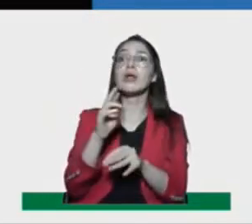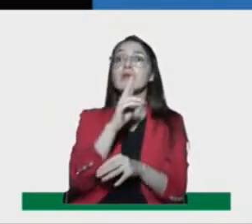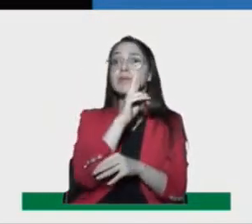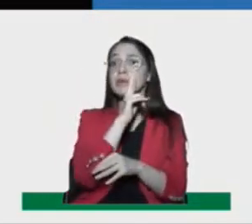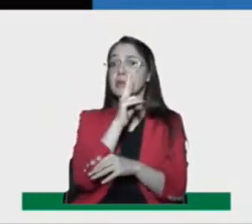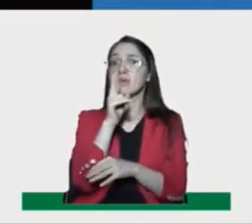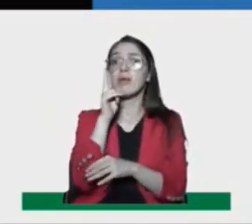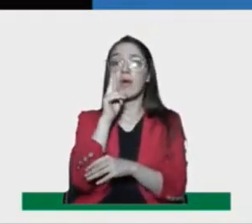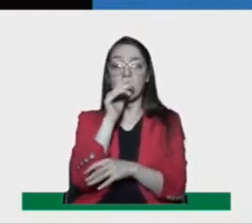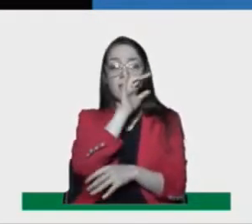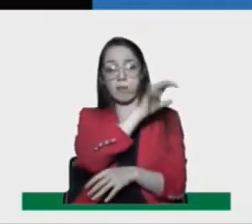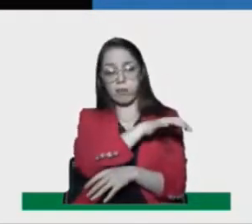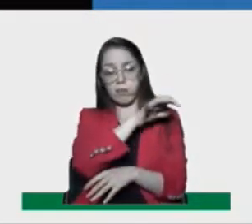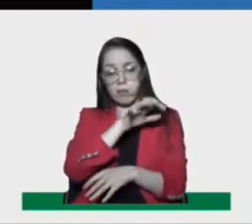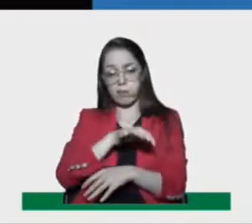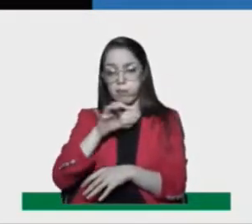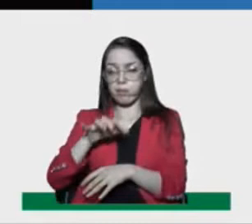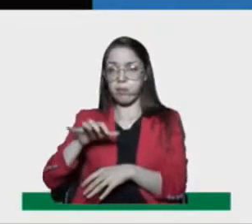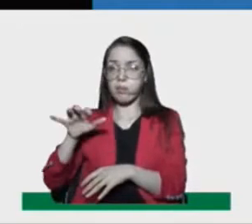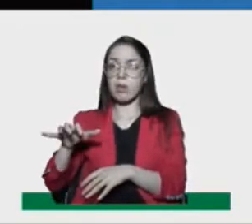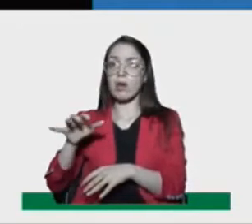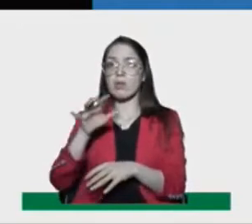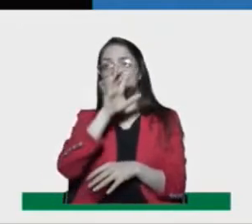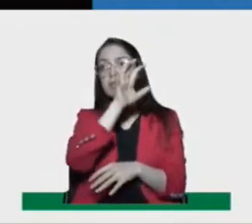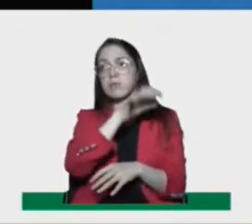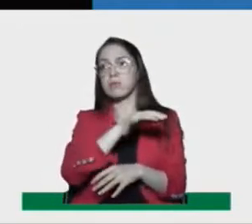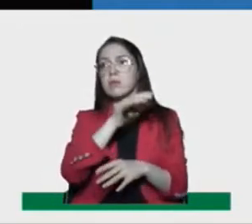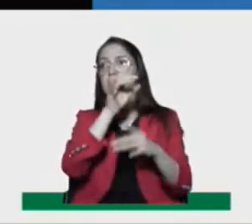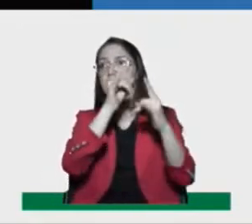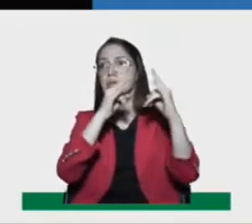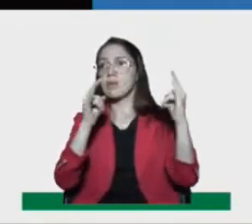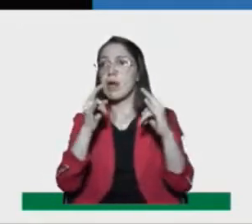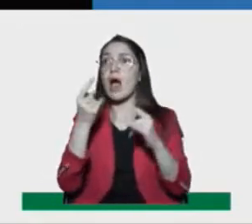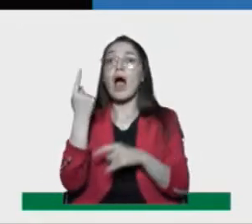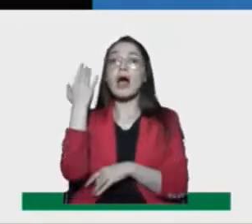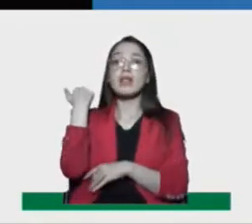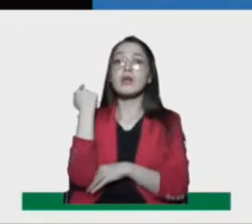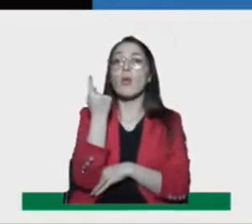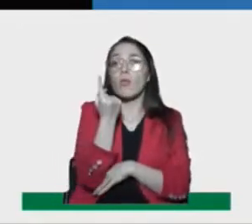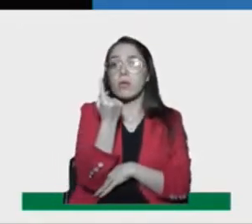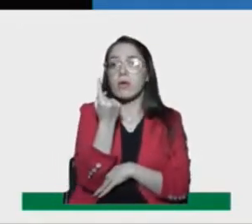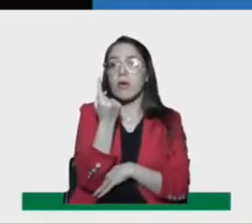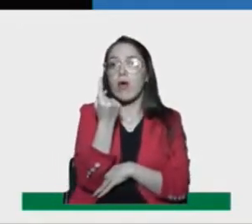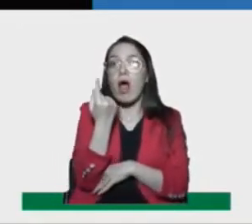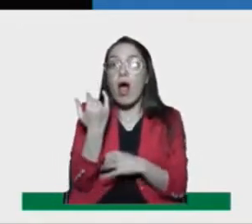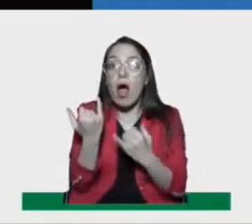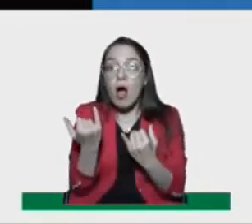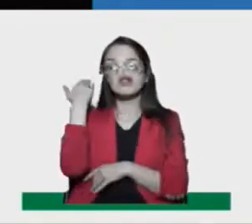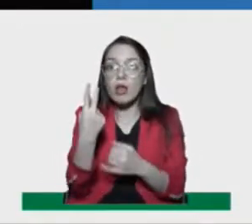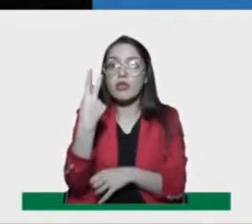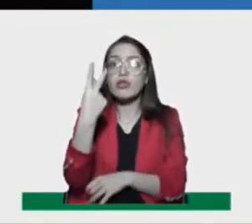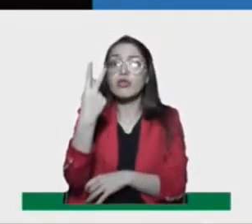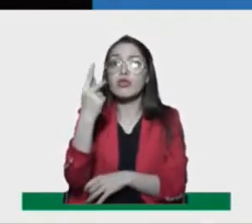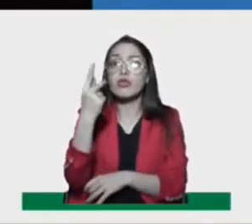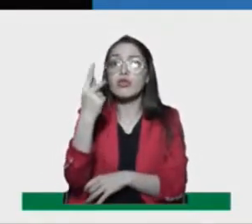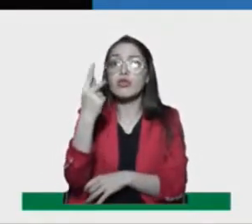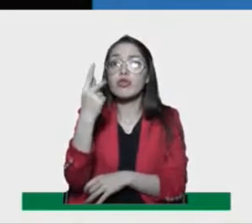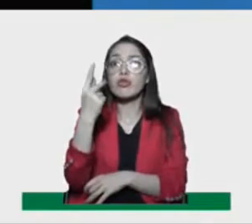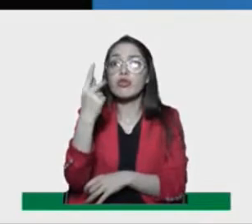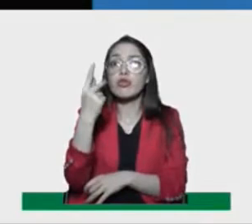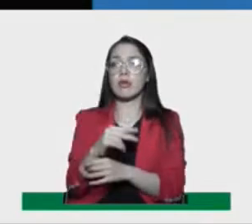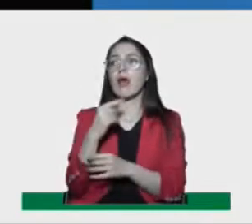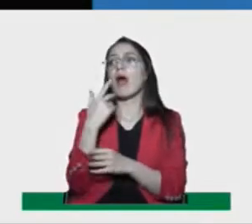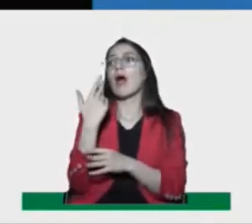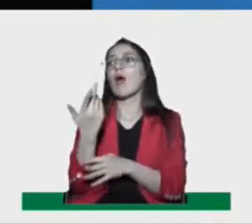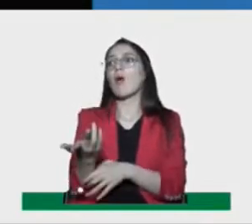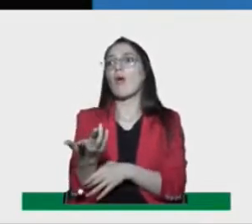el área había una cabaña hoy día hay más de 12 servicios de alojamiento por lo tanto los beneficios no han sido sólo para